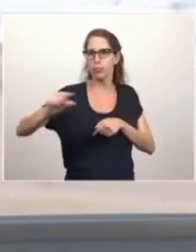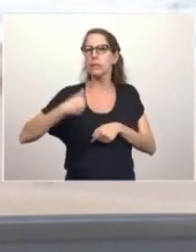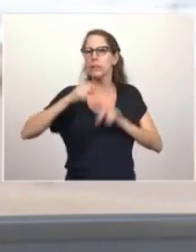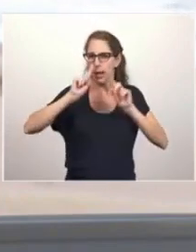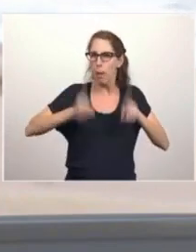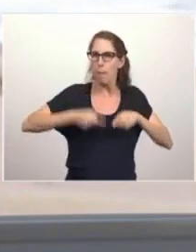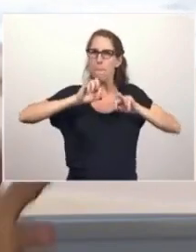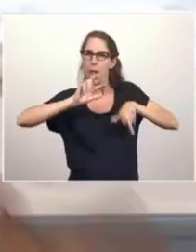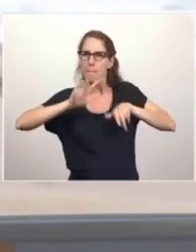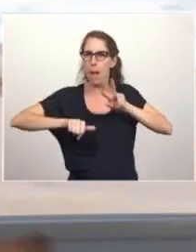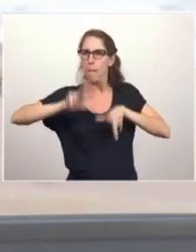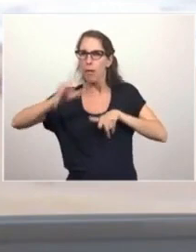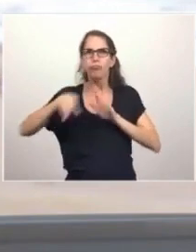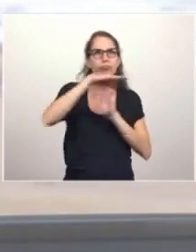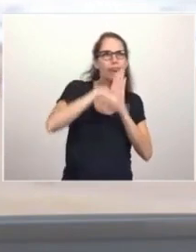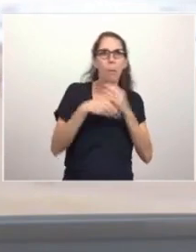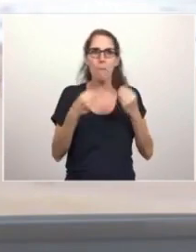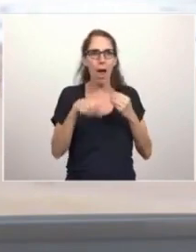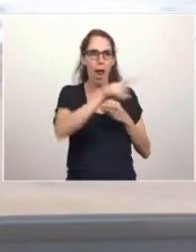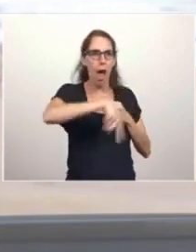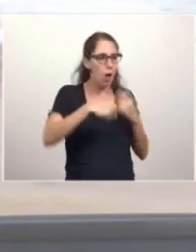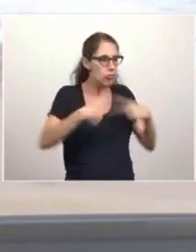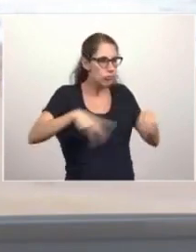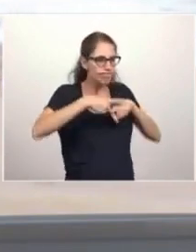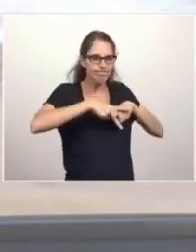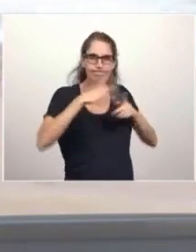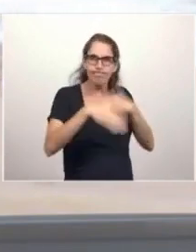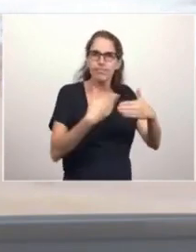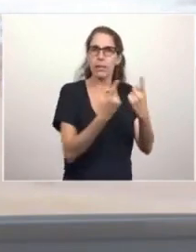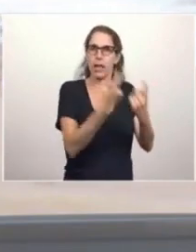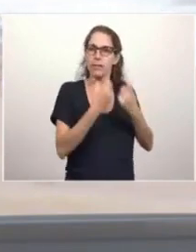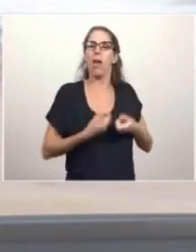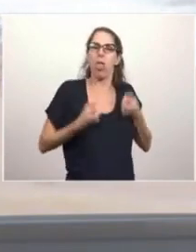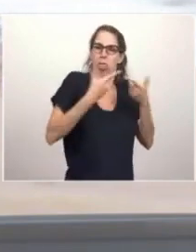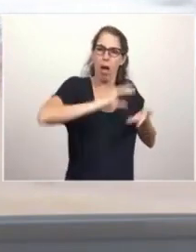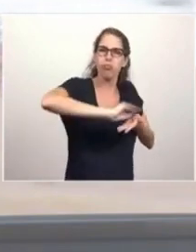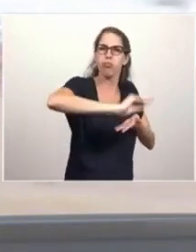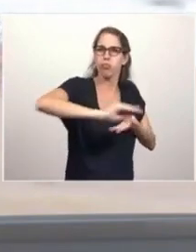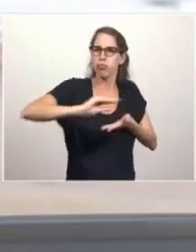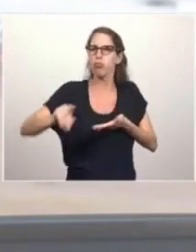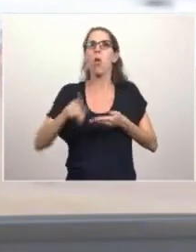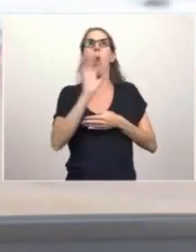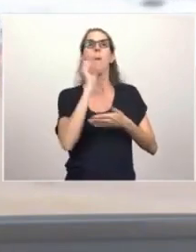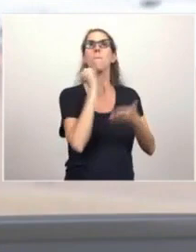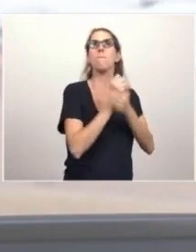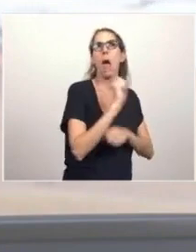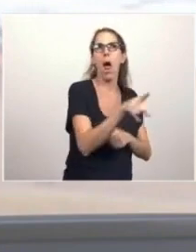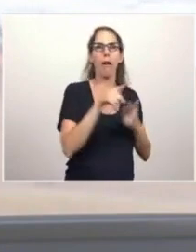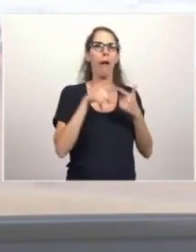programas que tienen que ver con la innovación en las cooperativas, con las marcas de las cooperativas, con la conectividad